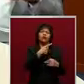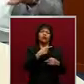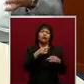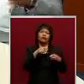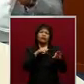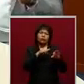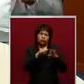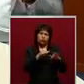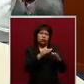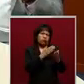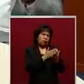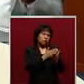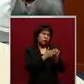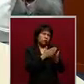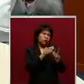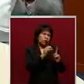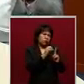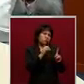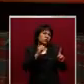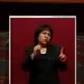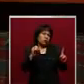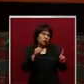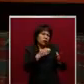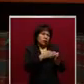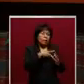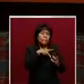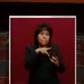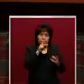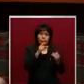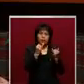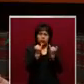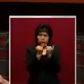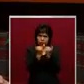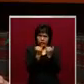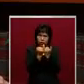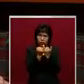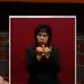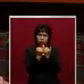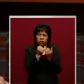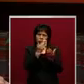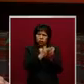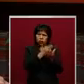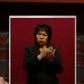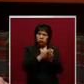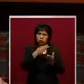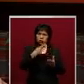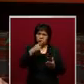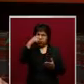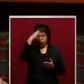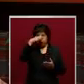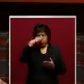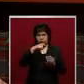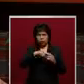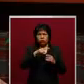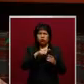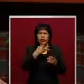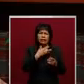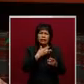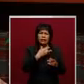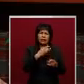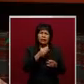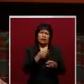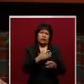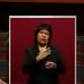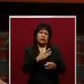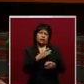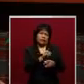una secuencia didáctica, por ejemplo, hay varios productos, pero también llevaron a cabo su carpeta de experiencias, donde plasmaban sus